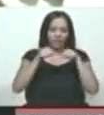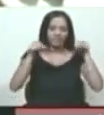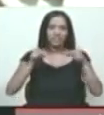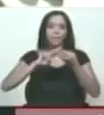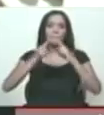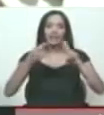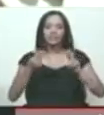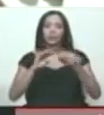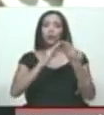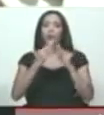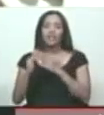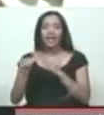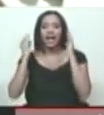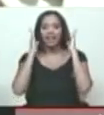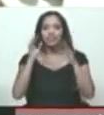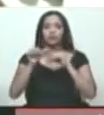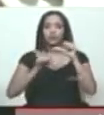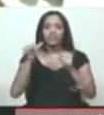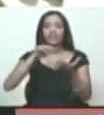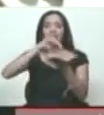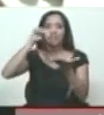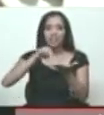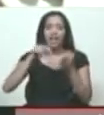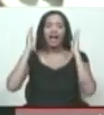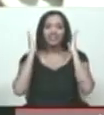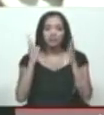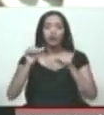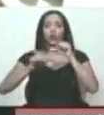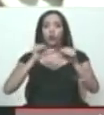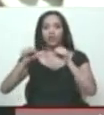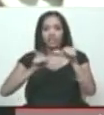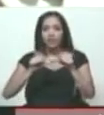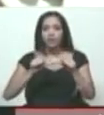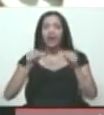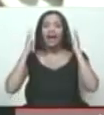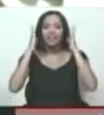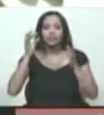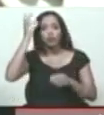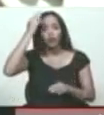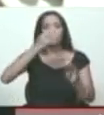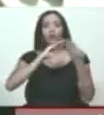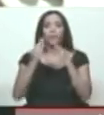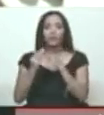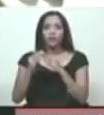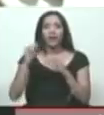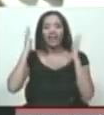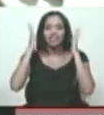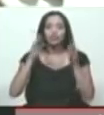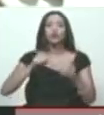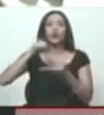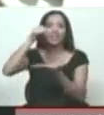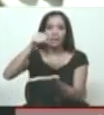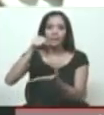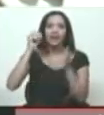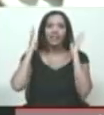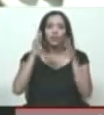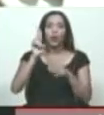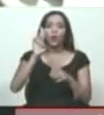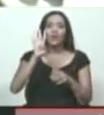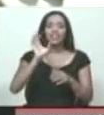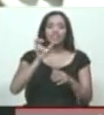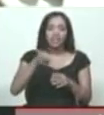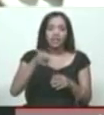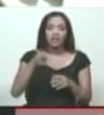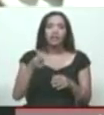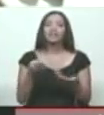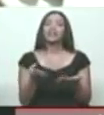paz, atención colectivos nacionales, atención los colectivos, atención los consejos comunales, atención las CLAP, atención VT, que funcionen